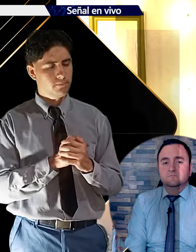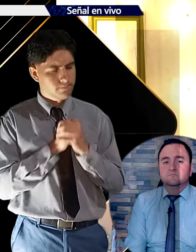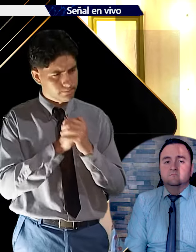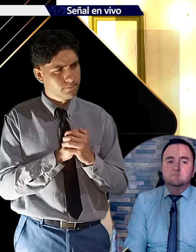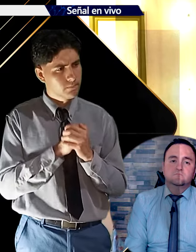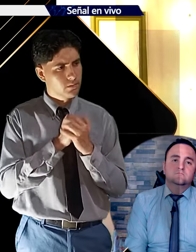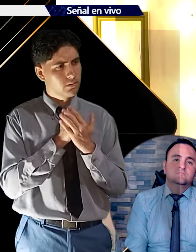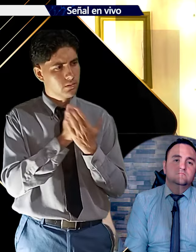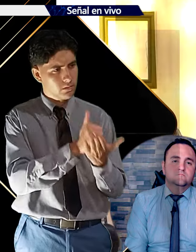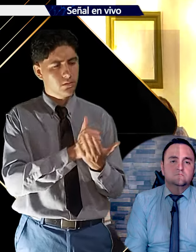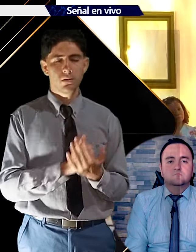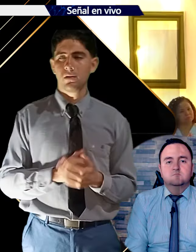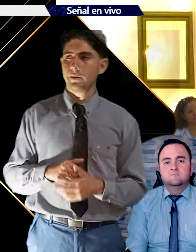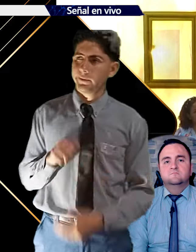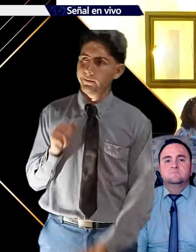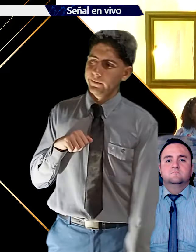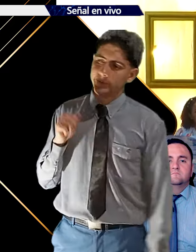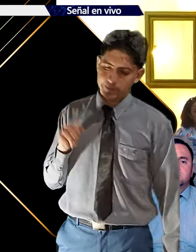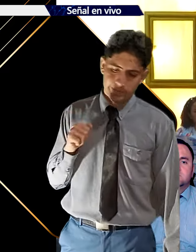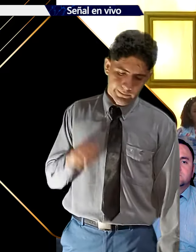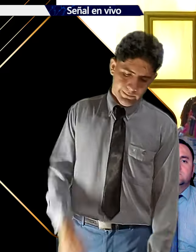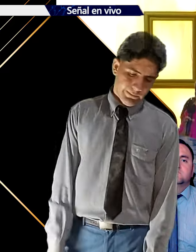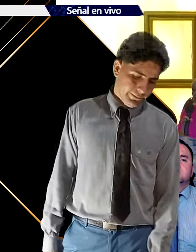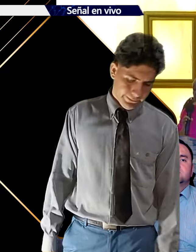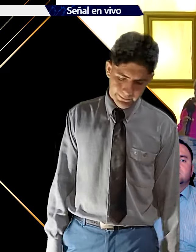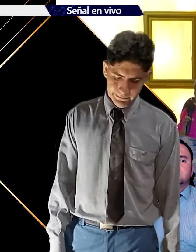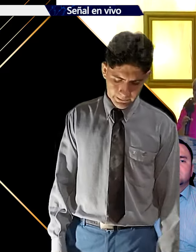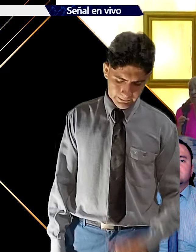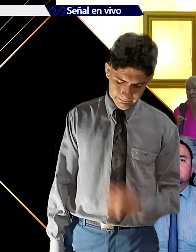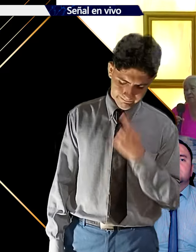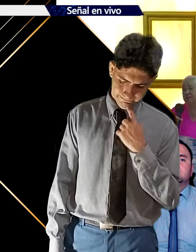hacer, no te preocupes, nada nos escandaliza. Y nos fuimos metiendo hasta que él